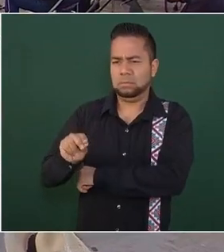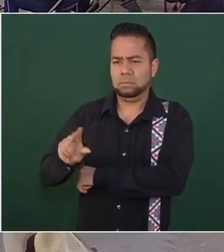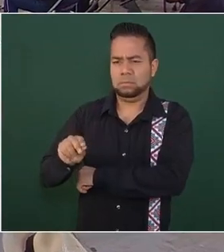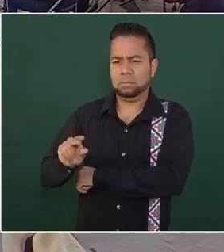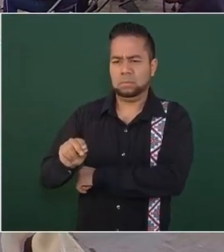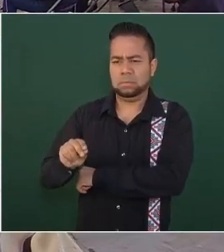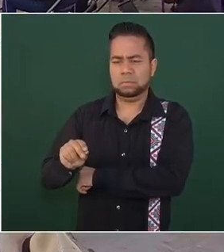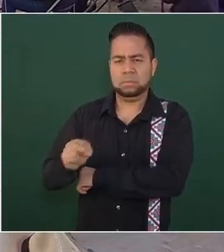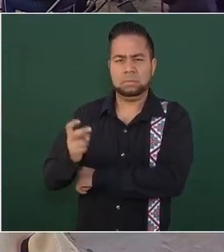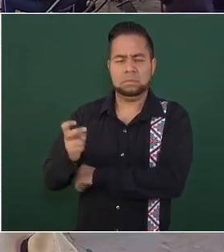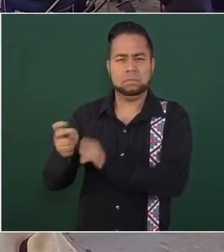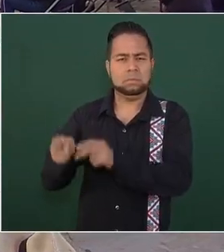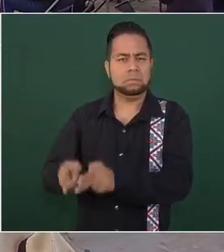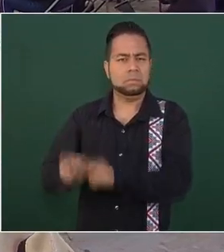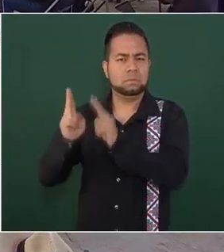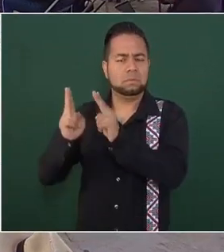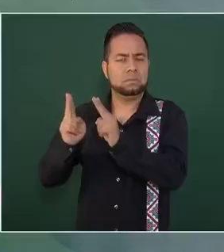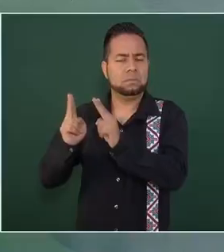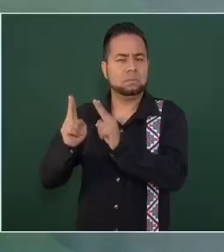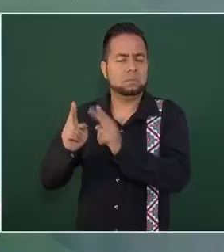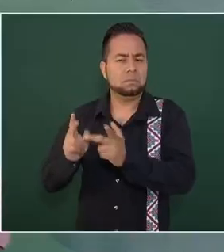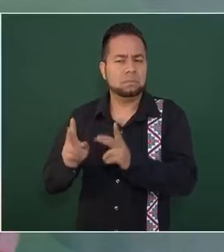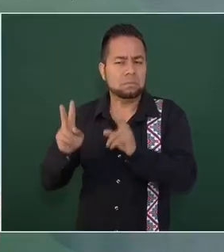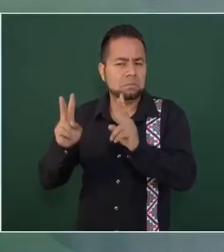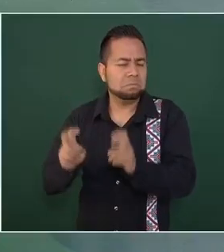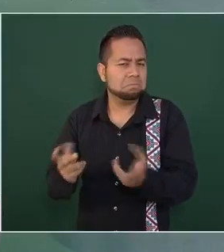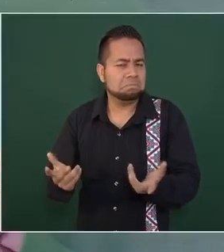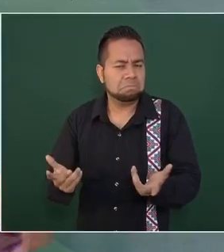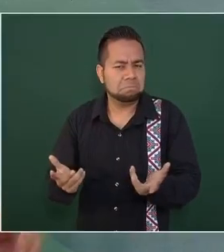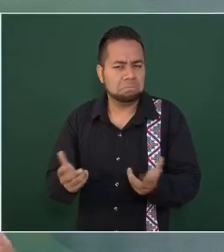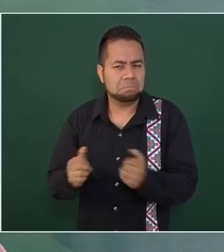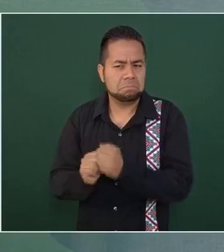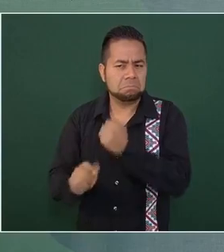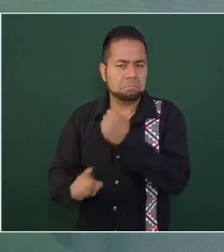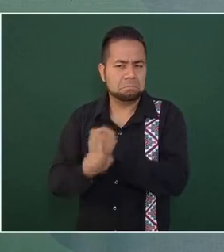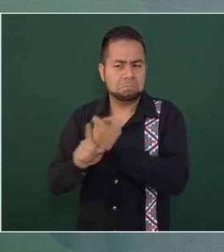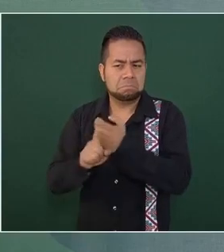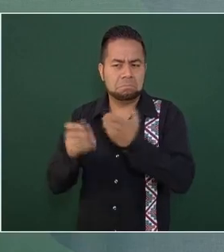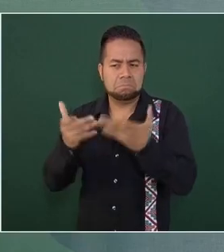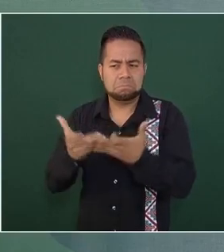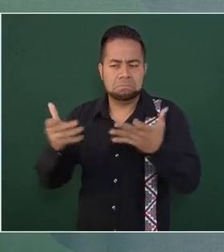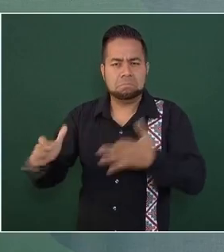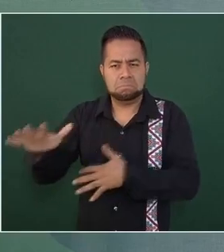es un asunto que tiene que ver con problemas agrarios